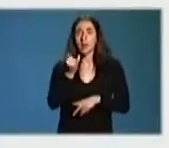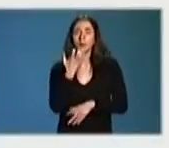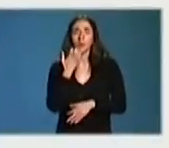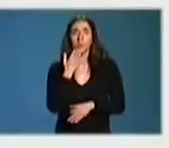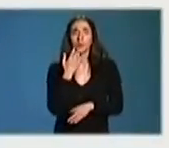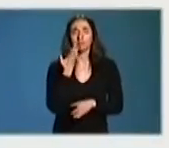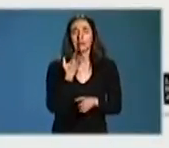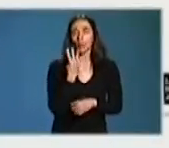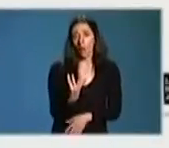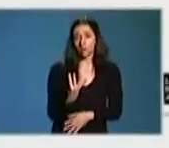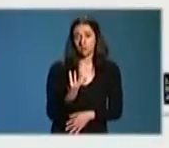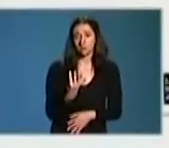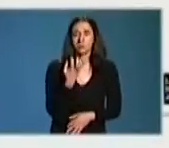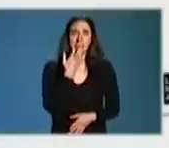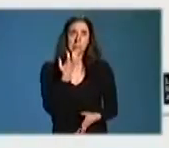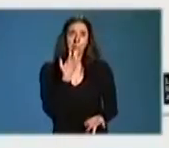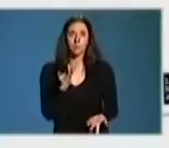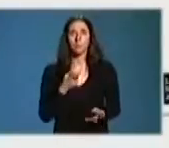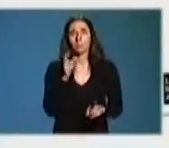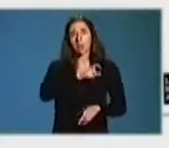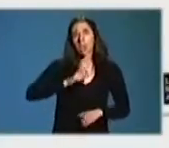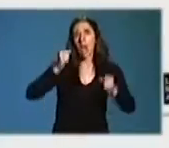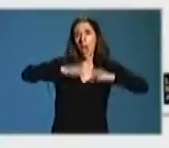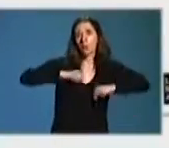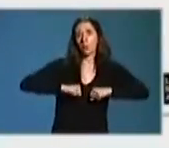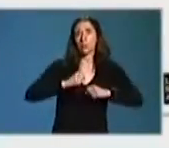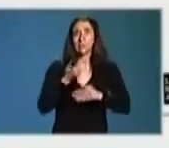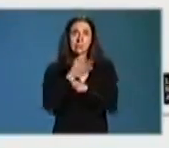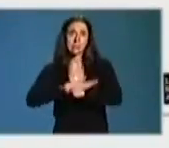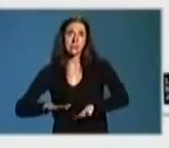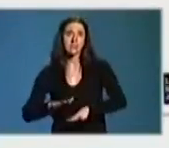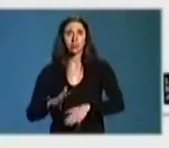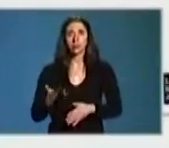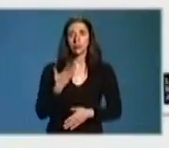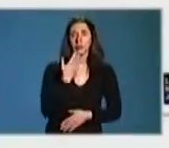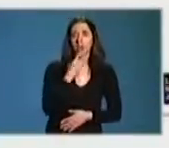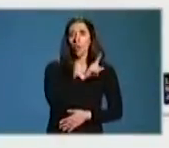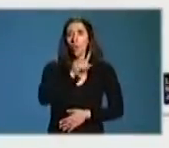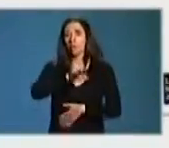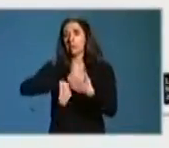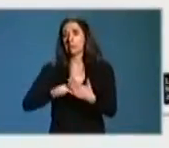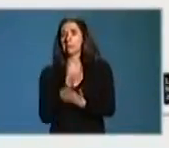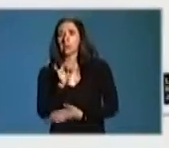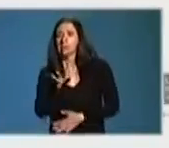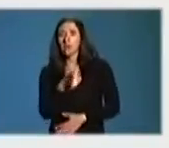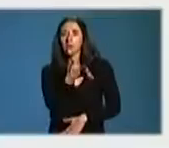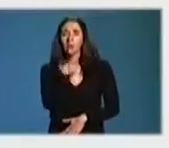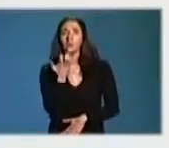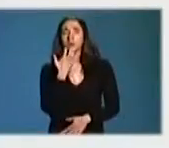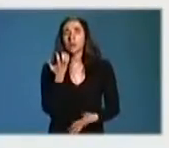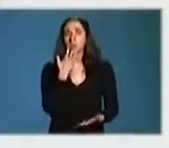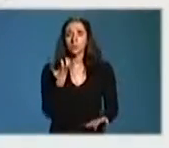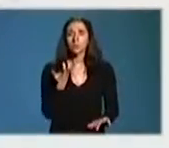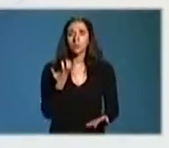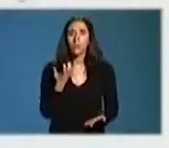media actividades son cuatro entonces por ejemplo paciente adultas para los rapaces entre 11 y 15 años tenemos por ejemplo una de las que